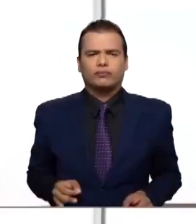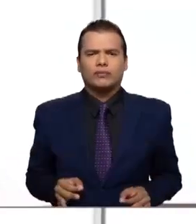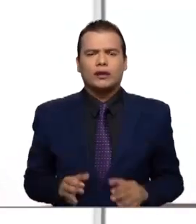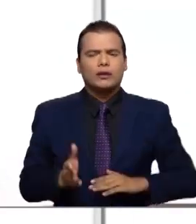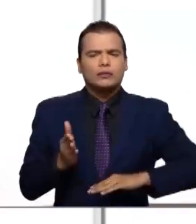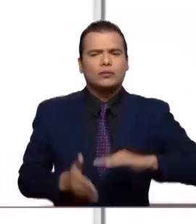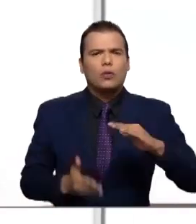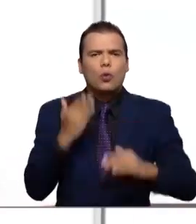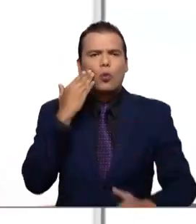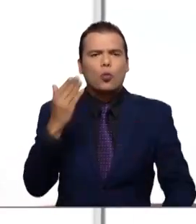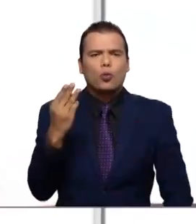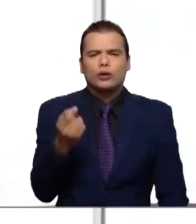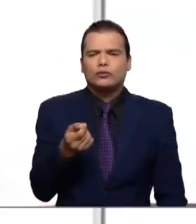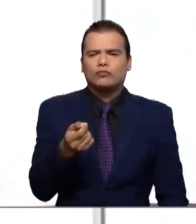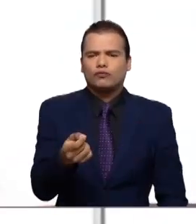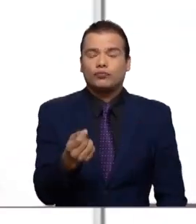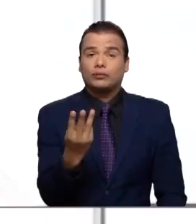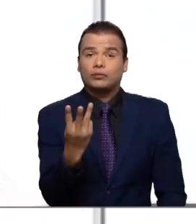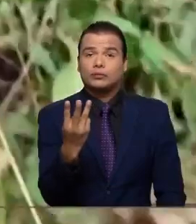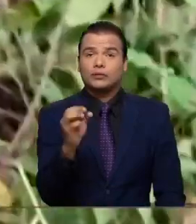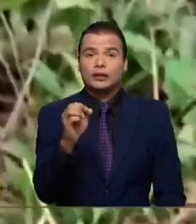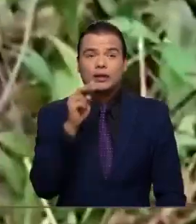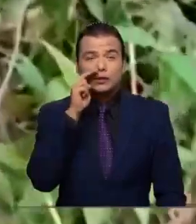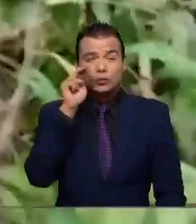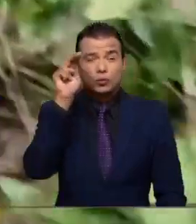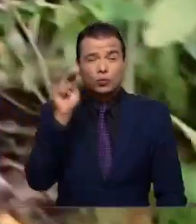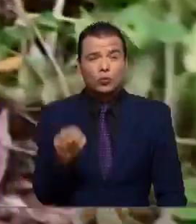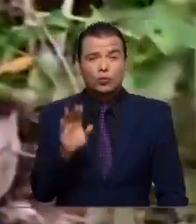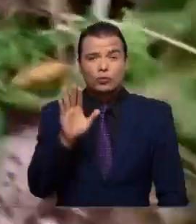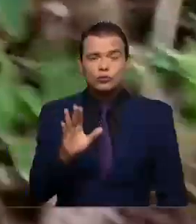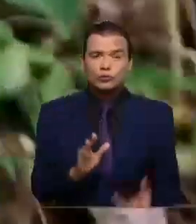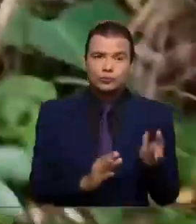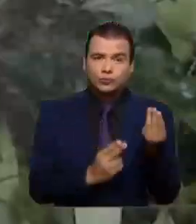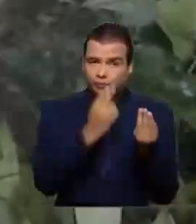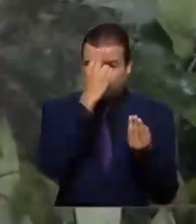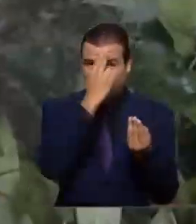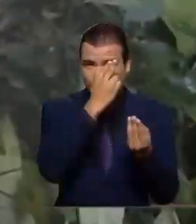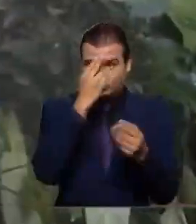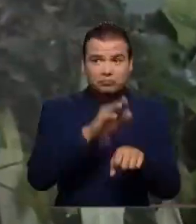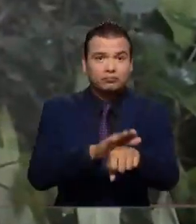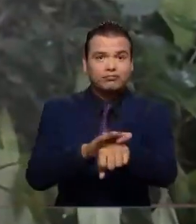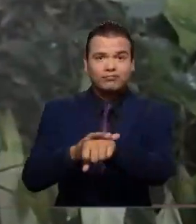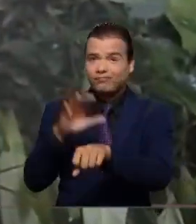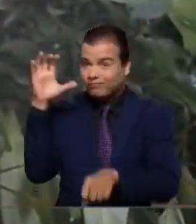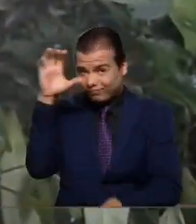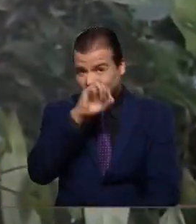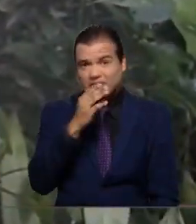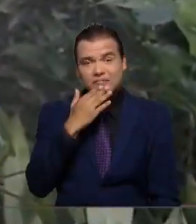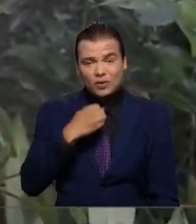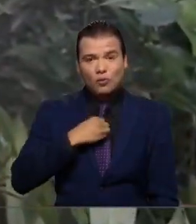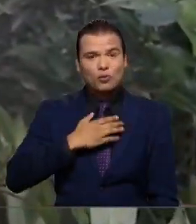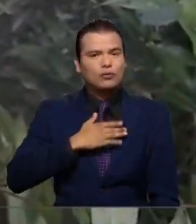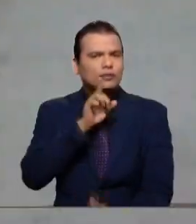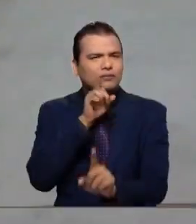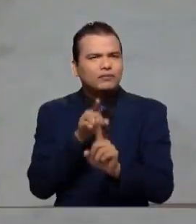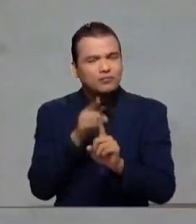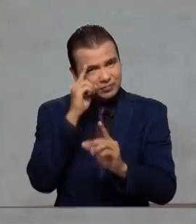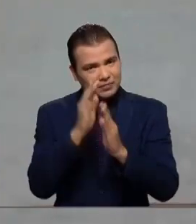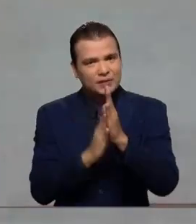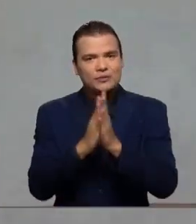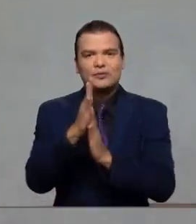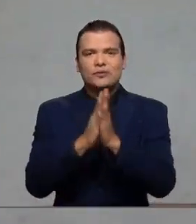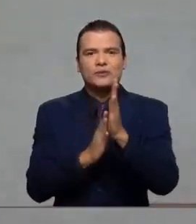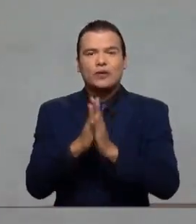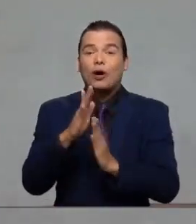autoridades hasta el próximo 30 de junio. La Iglesia Católica ve el compromiso como la oportunidad perfecta para encontrar la tan anhelada